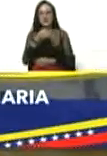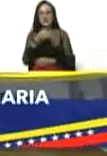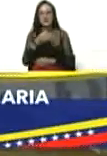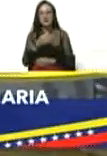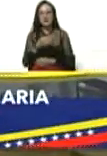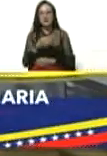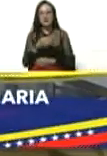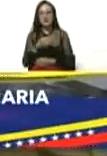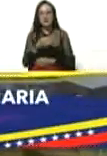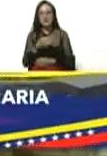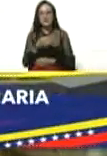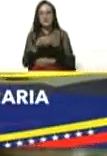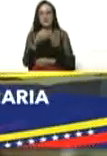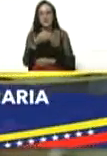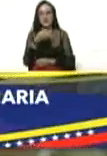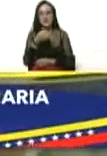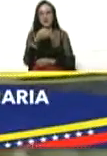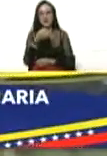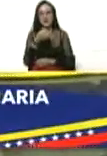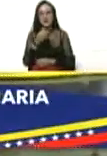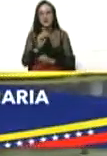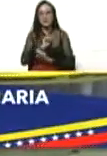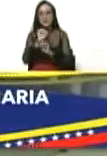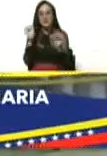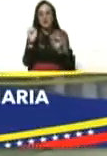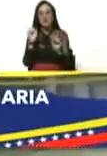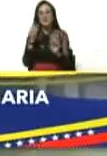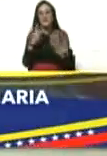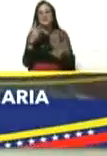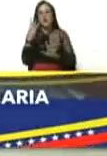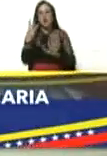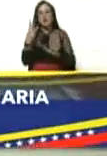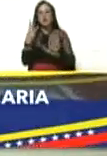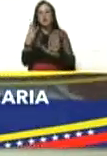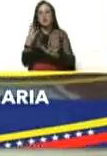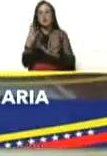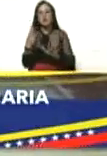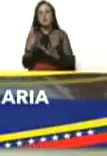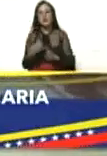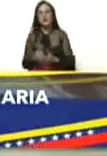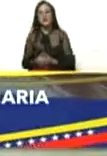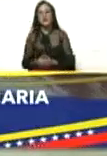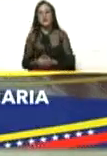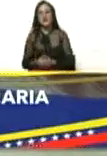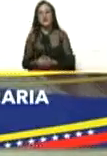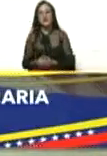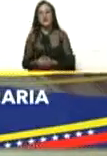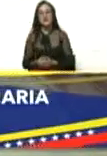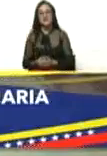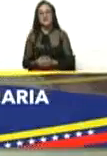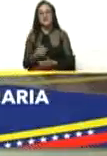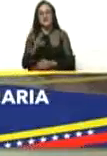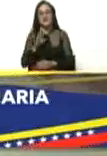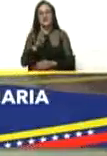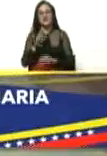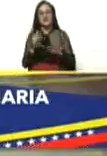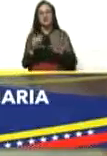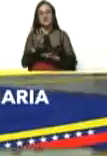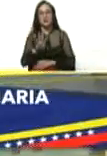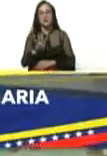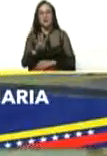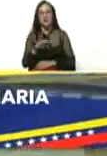turno diurno, en educación inicial 38 alumnos y en educación primaria 364. Ah,